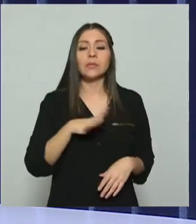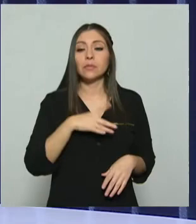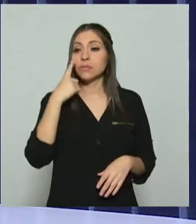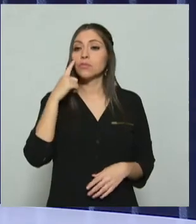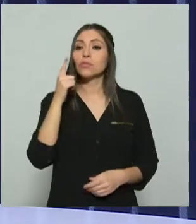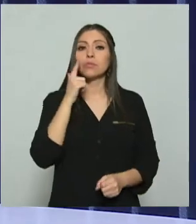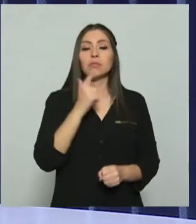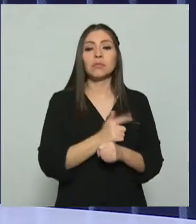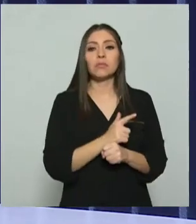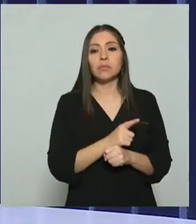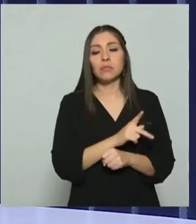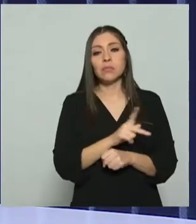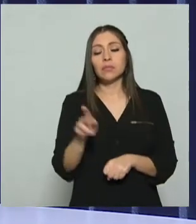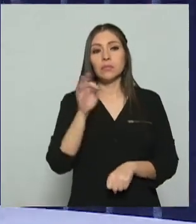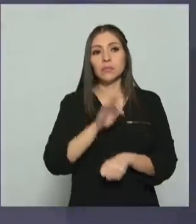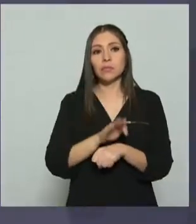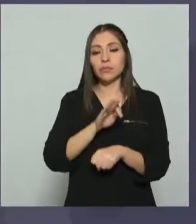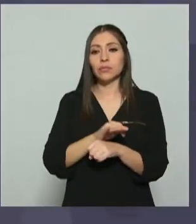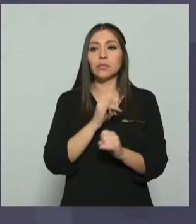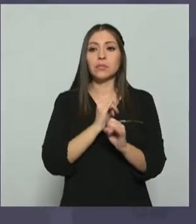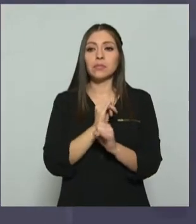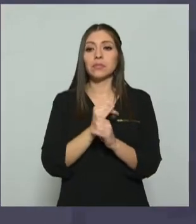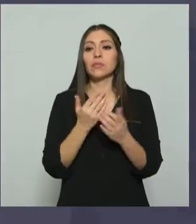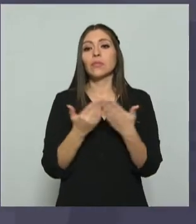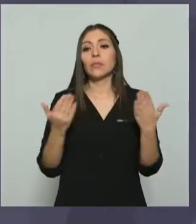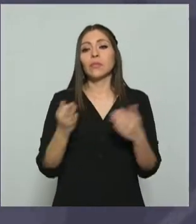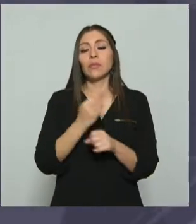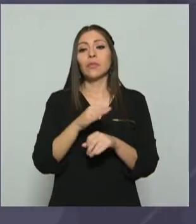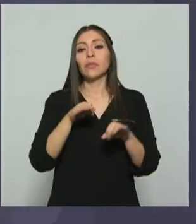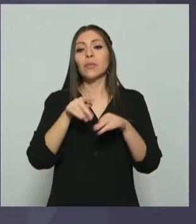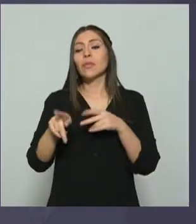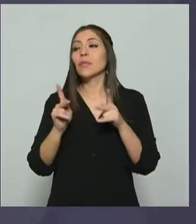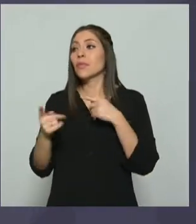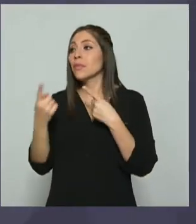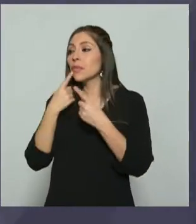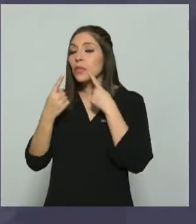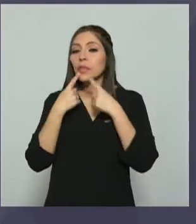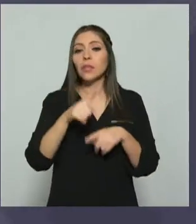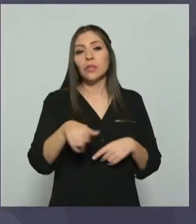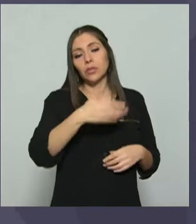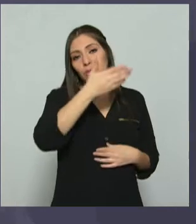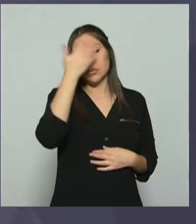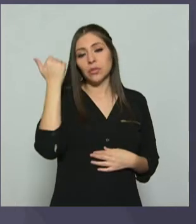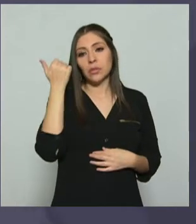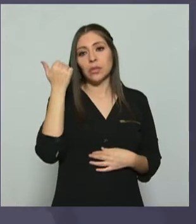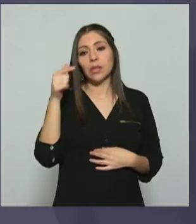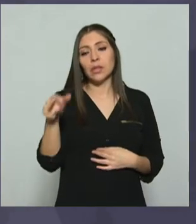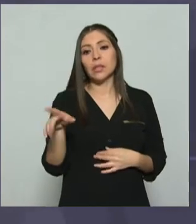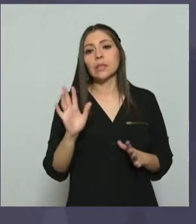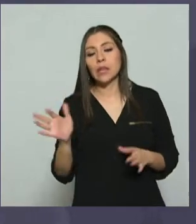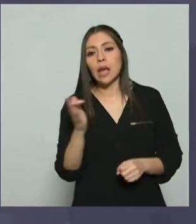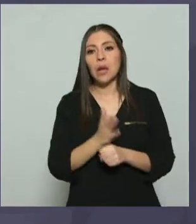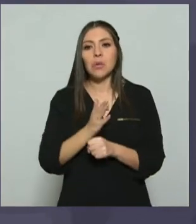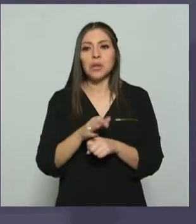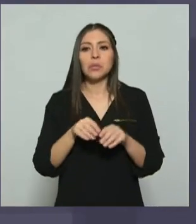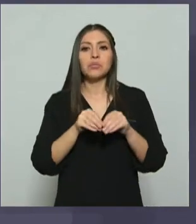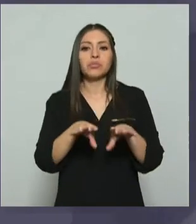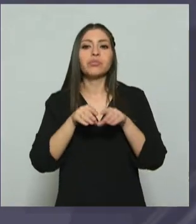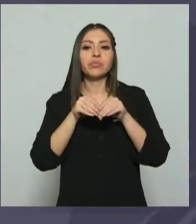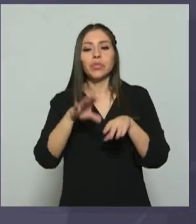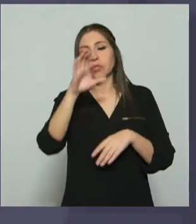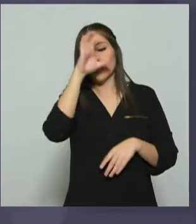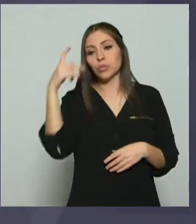detectadas las defensoras digitales, pues están trabajando en este momento mientras usted y yo hablamos, y usted no sabe que ya están estas imágenes